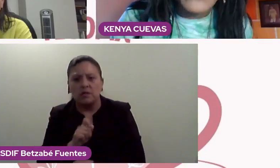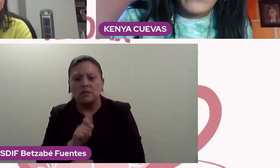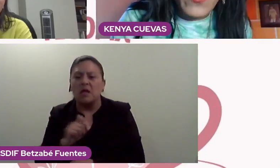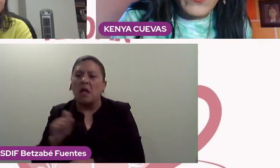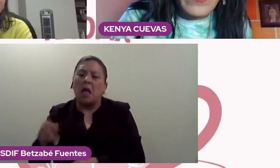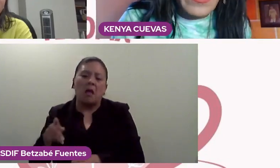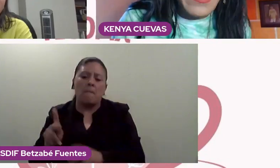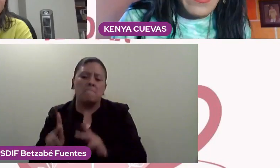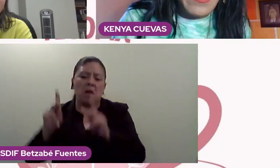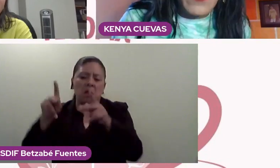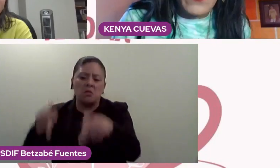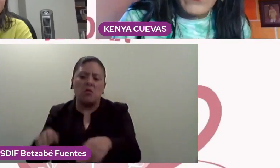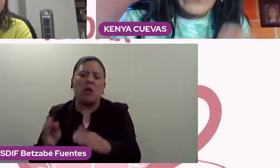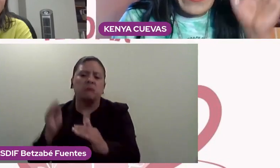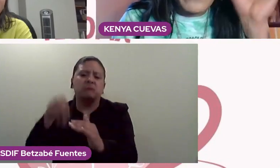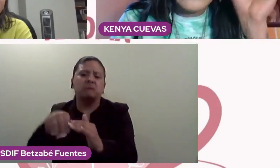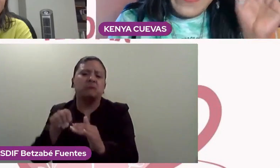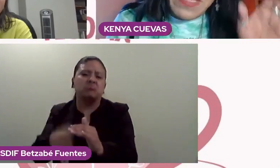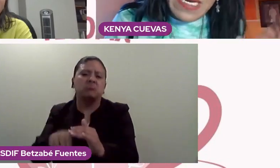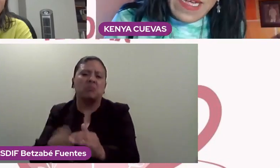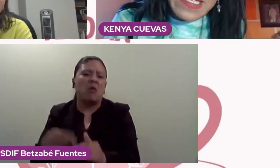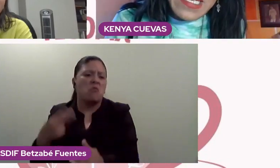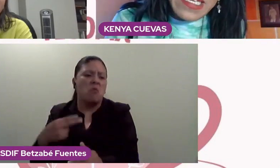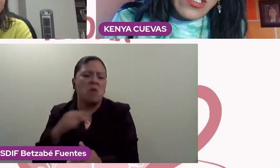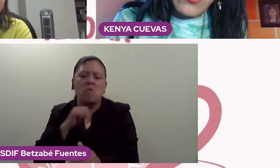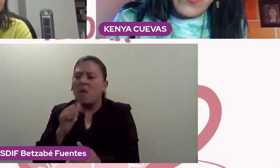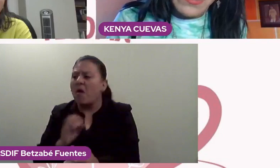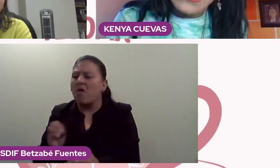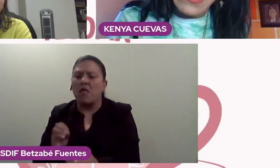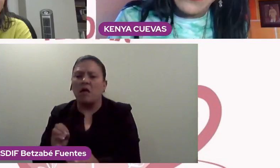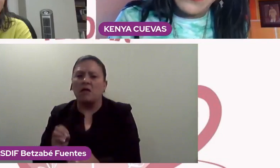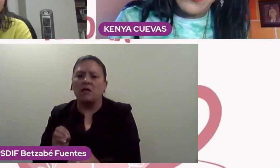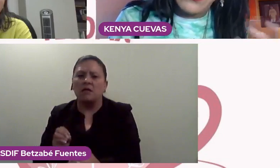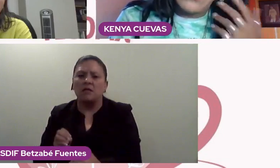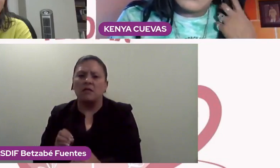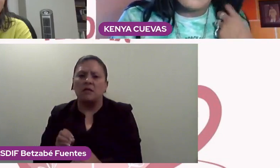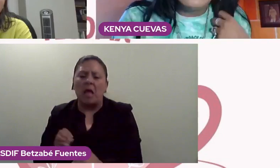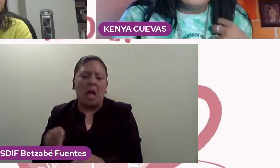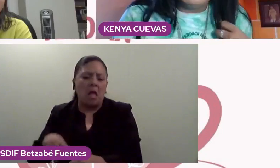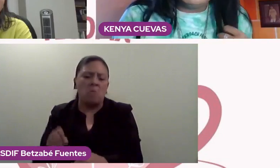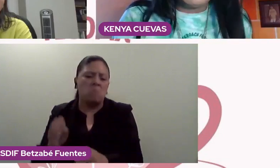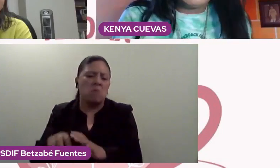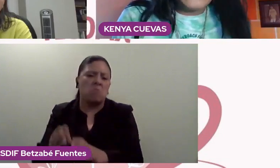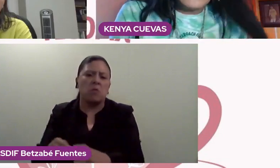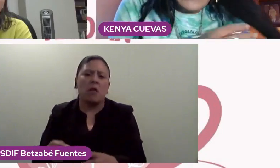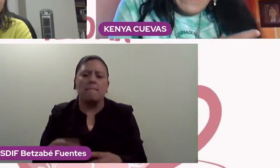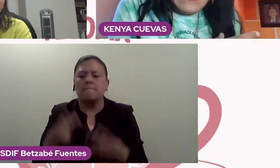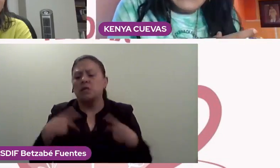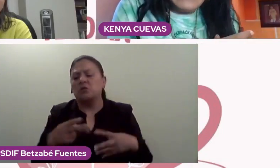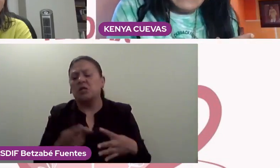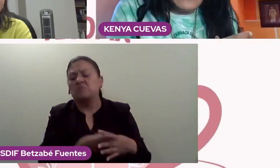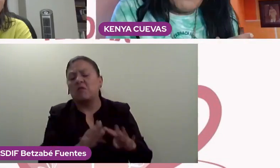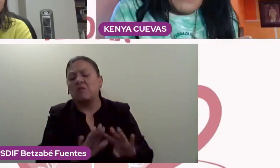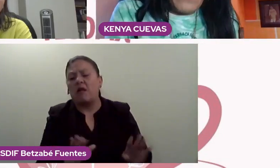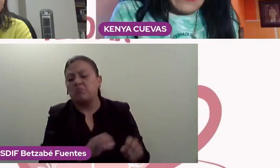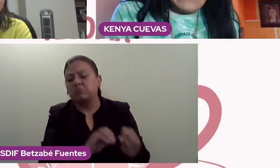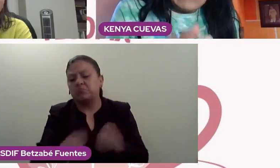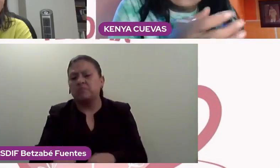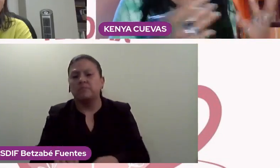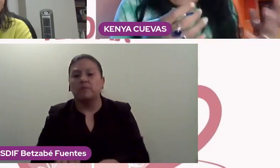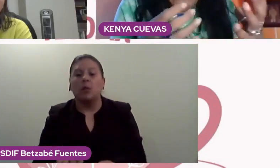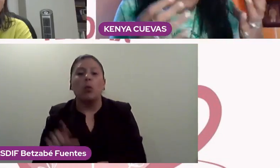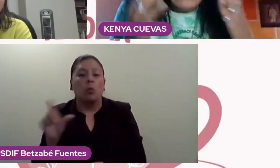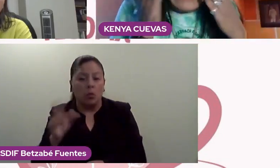nombre con una contabilidad dentro de homicidios, ¿no? Entonces, cuando sucede el asesinato de